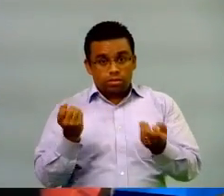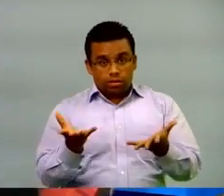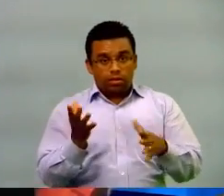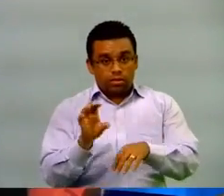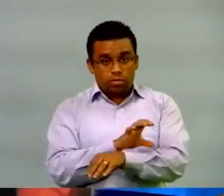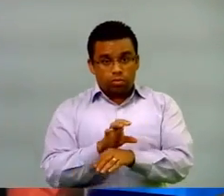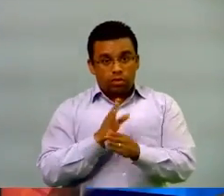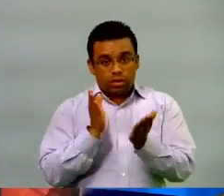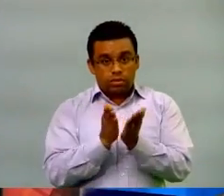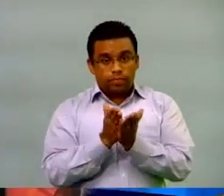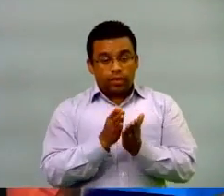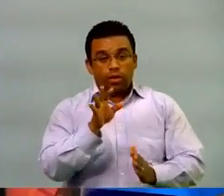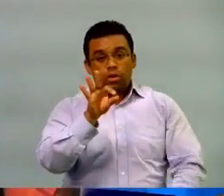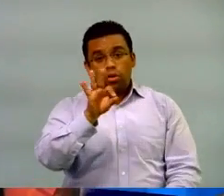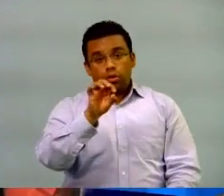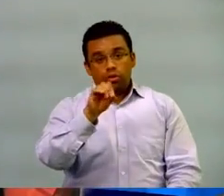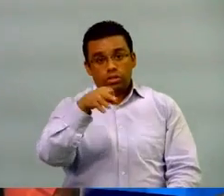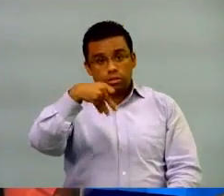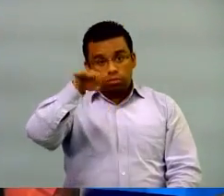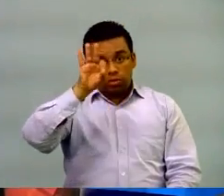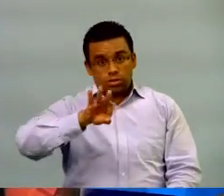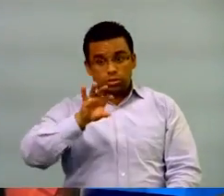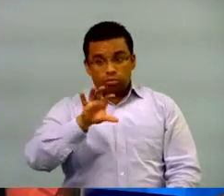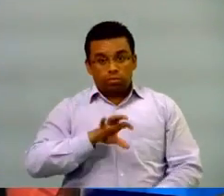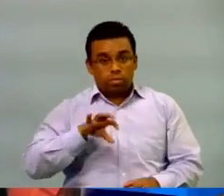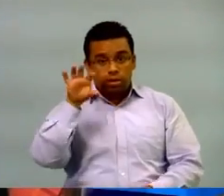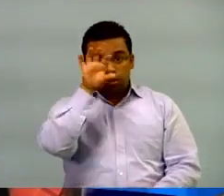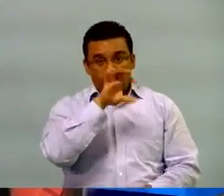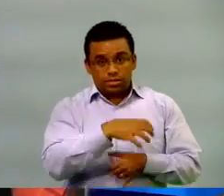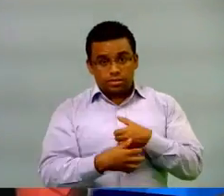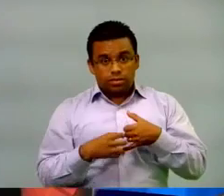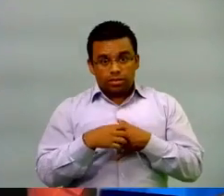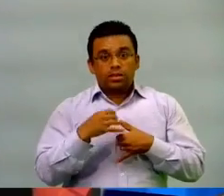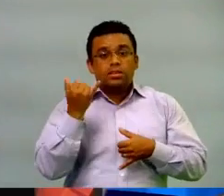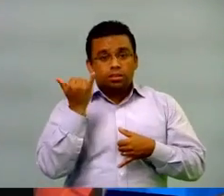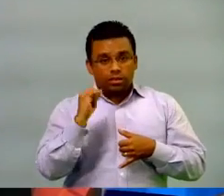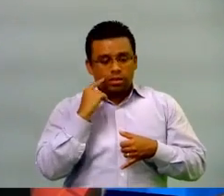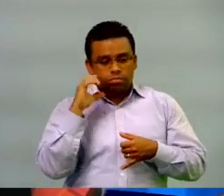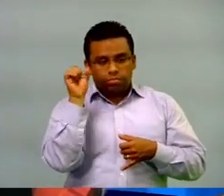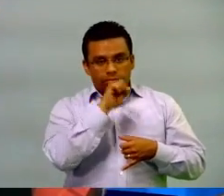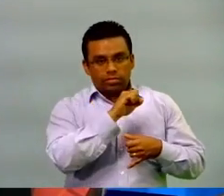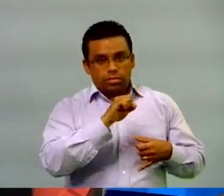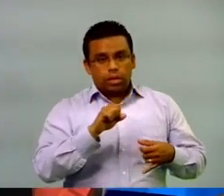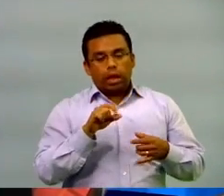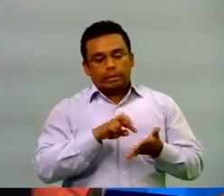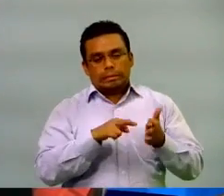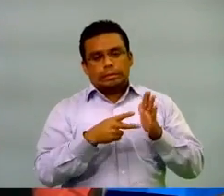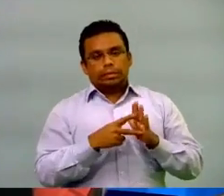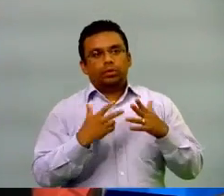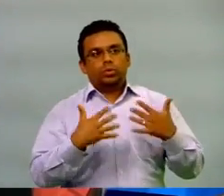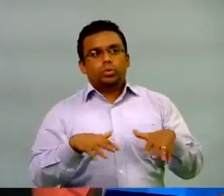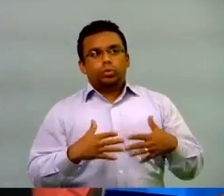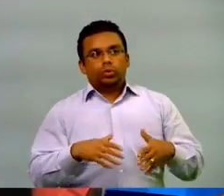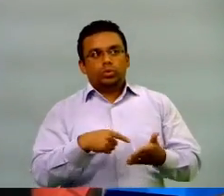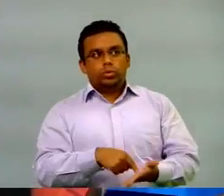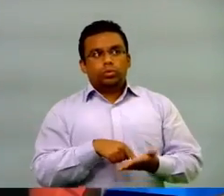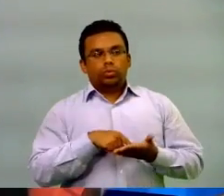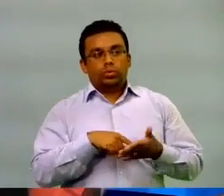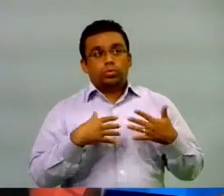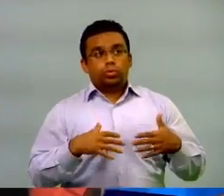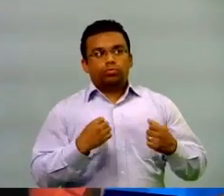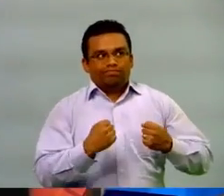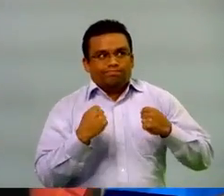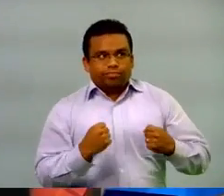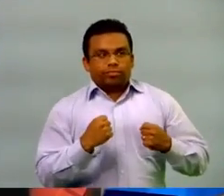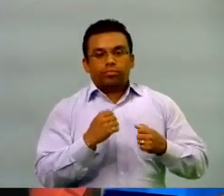que el 80% del país. Entonces, ha sido muy enriquecedor como organización en la medida que nos ha permitido fortalecer